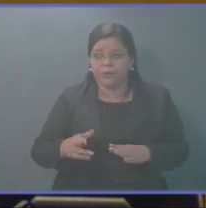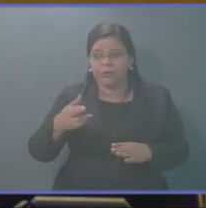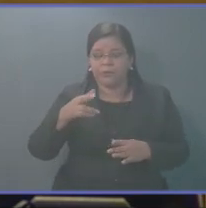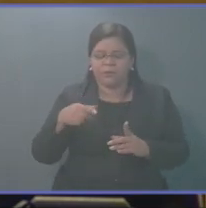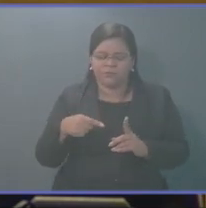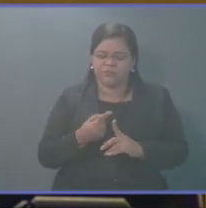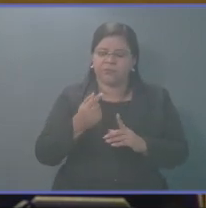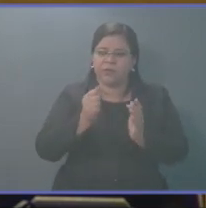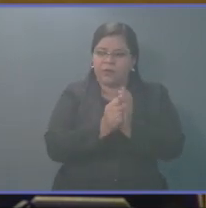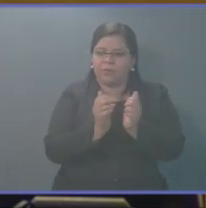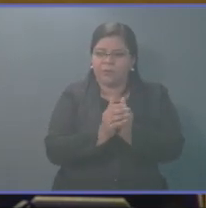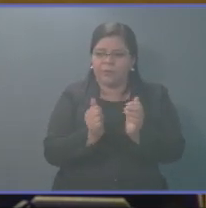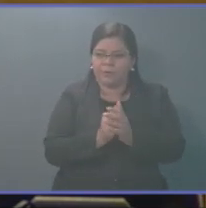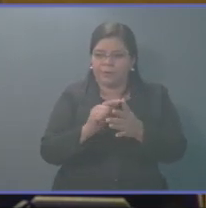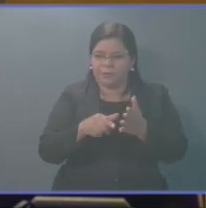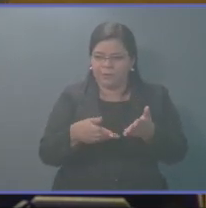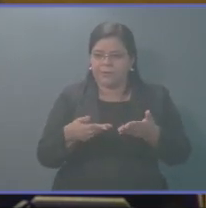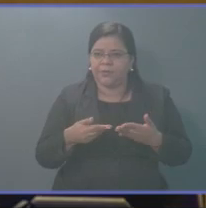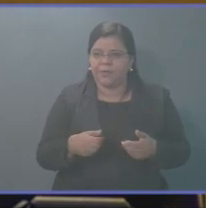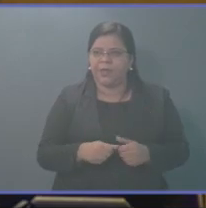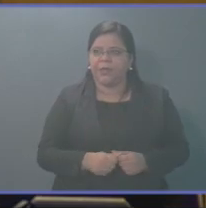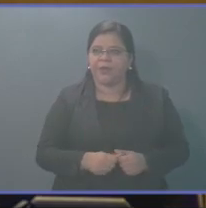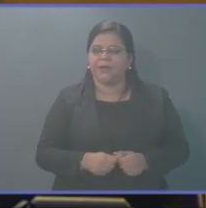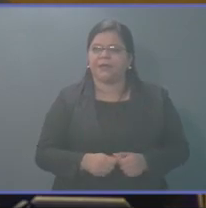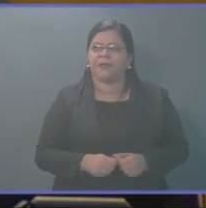los derechos humanos.